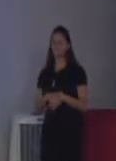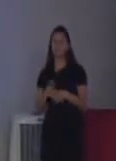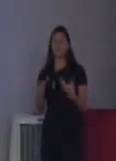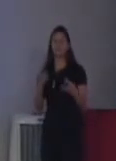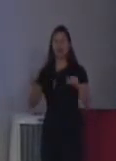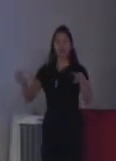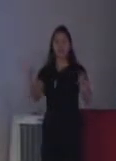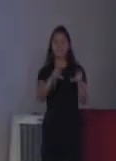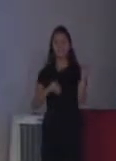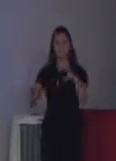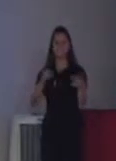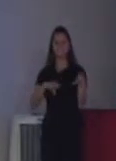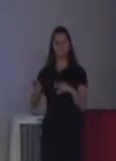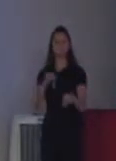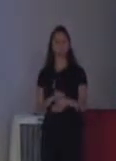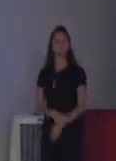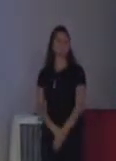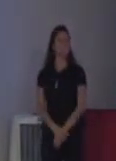A ver.